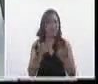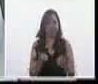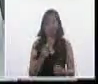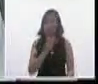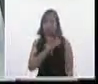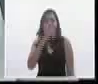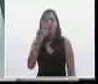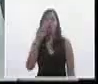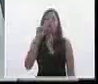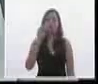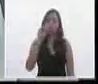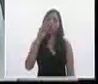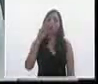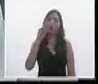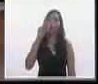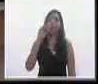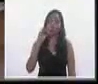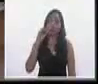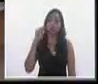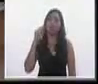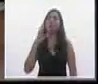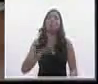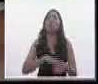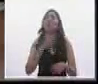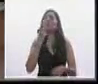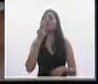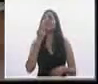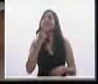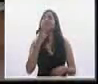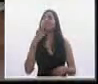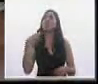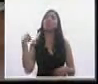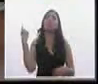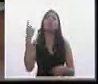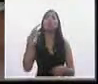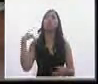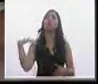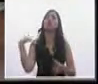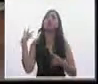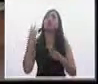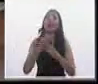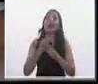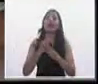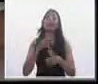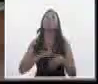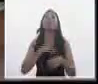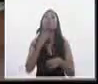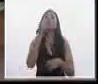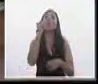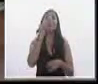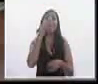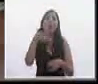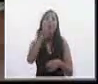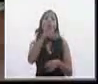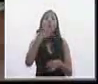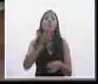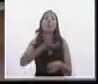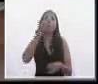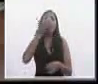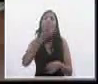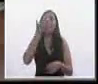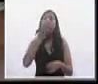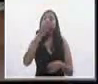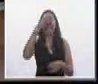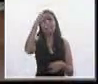más son sordos Okay Por qué los sordos mudos no existen y toda la vida lo hemos dicho Ah porque en nuestra sociedad se ha erigido